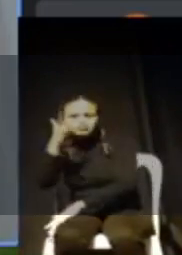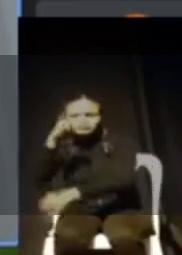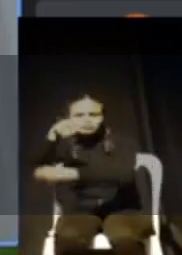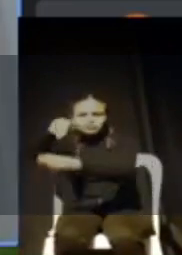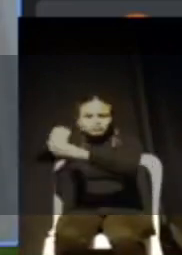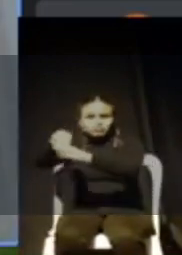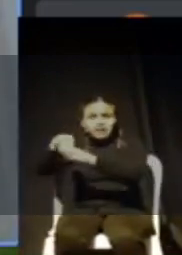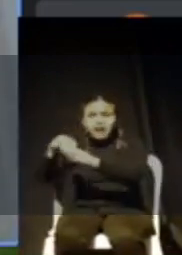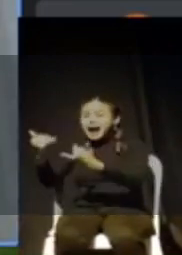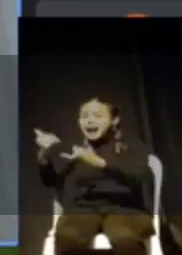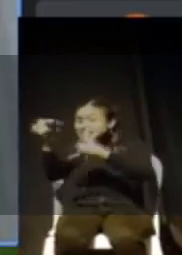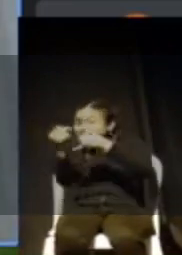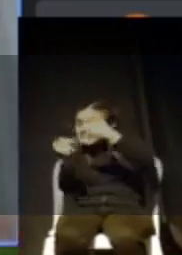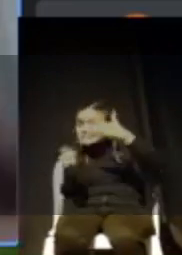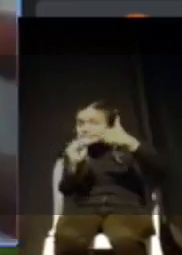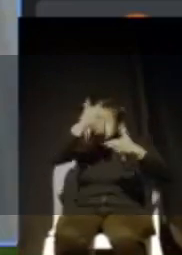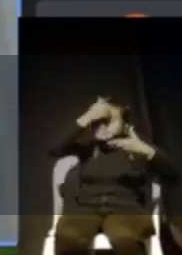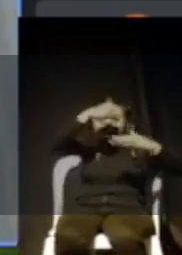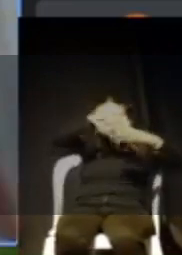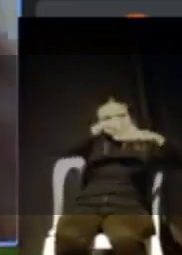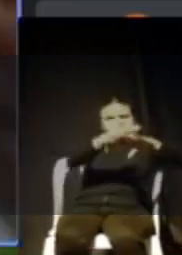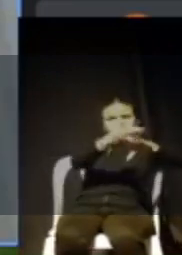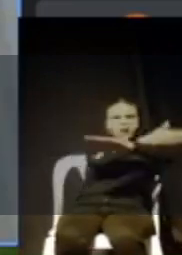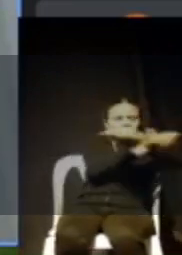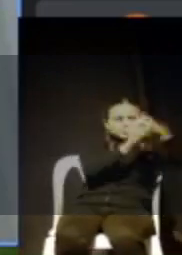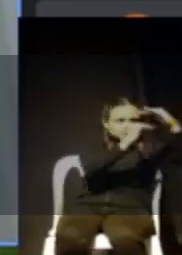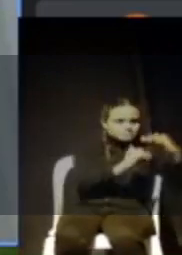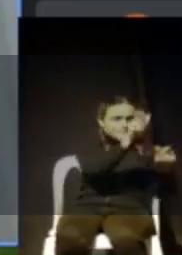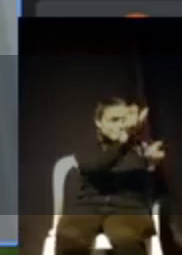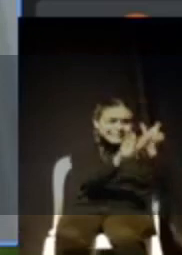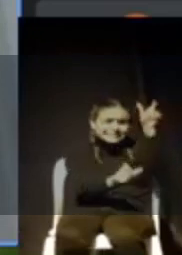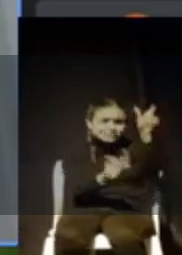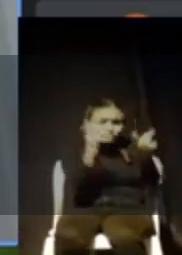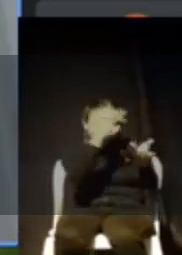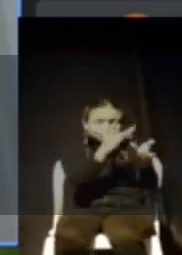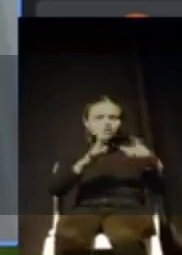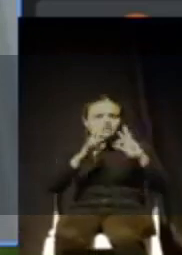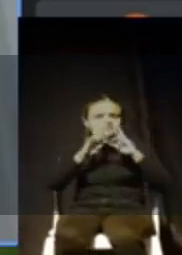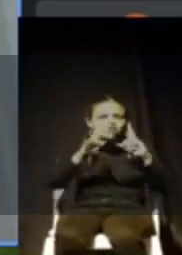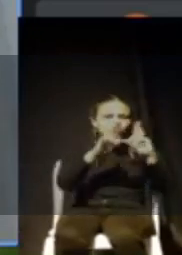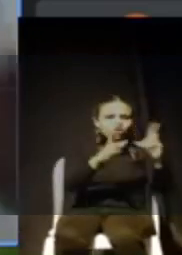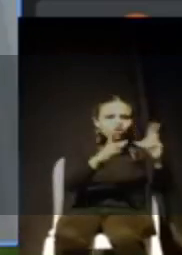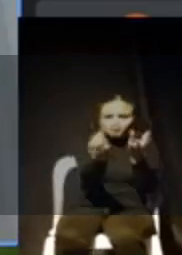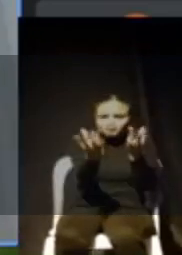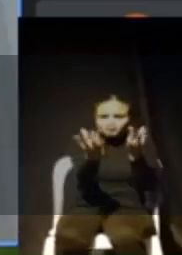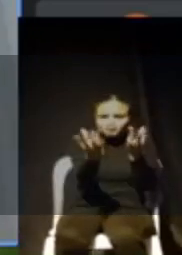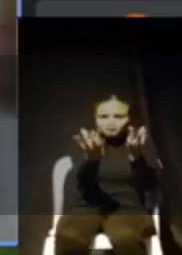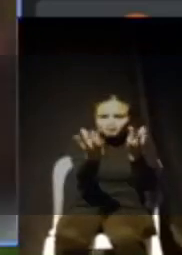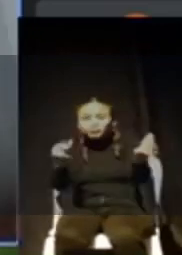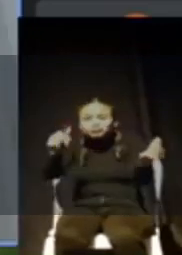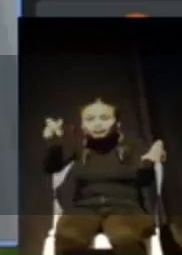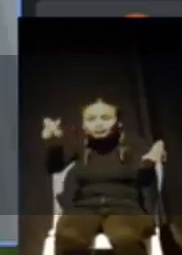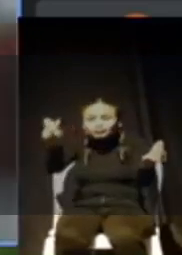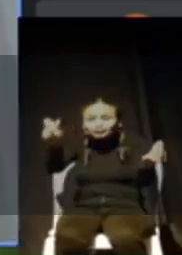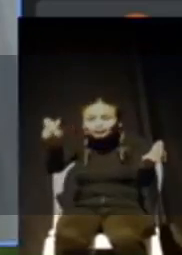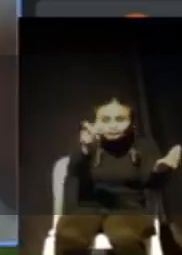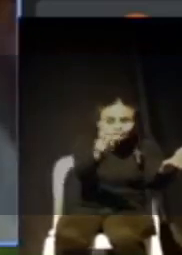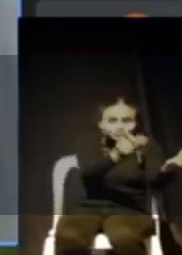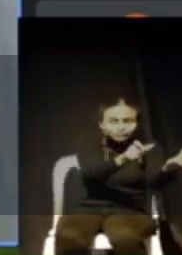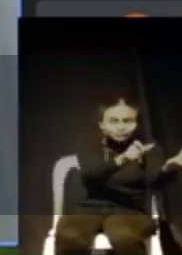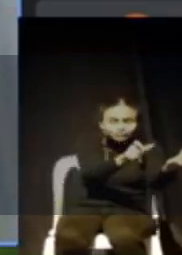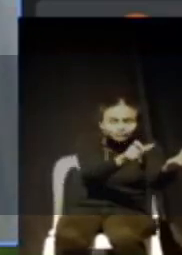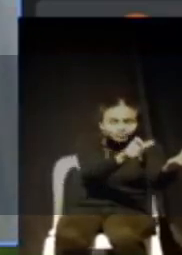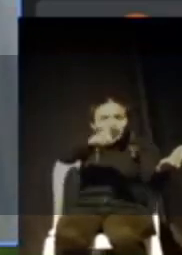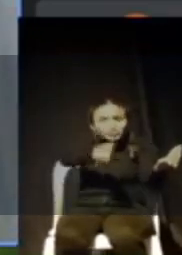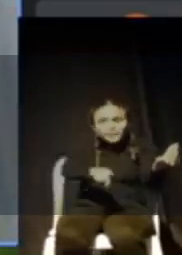con fundamento en su estructura, reconociendo a la persona y a la colectividad como sujeto de afirmación y cambio en interacciones